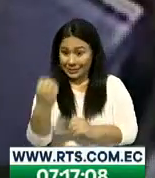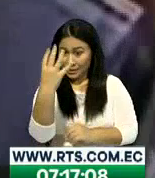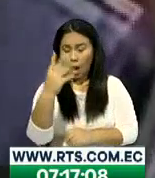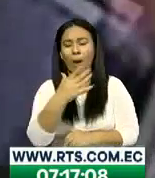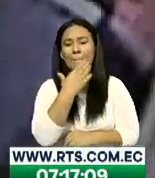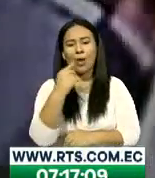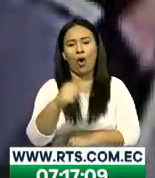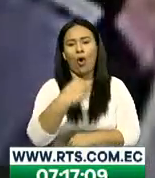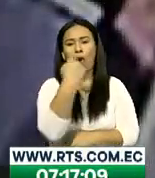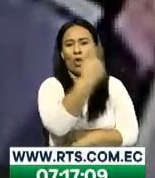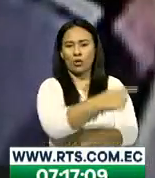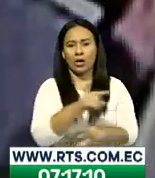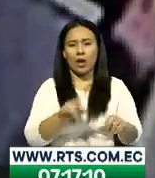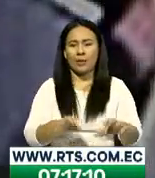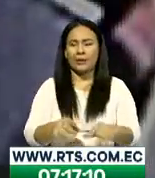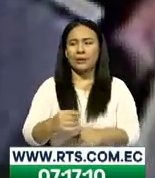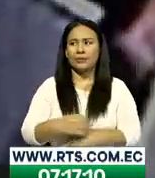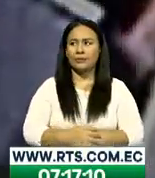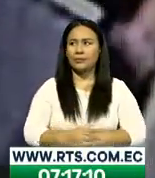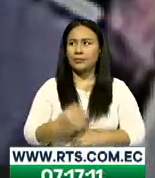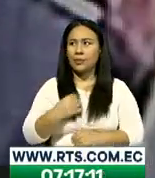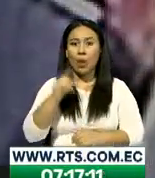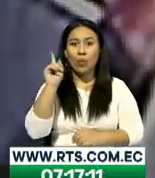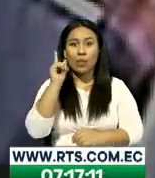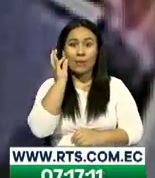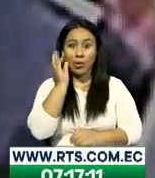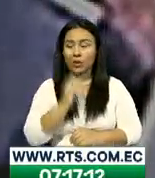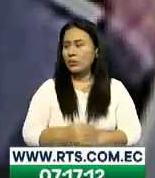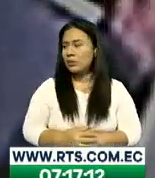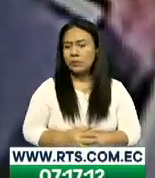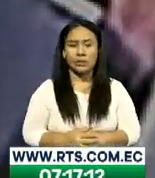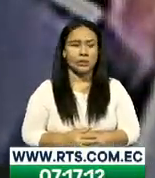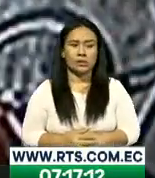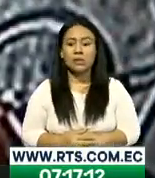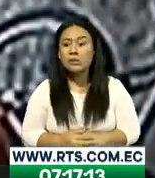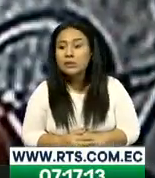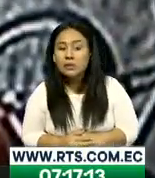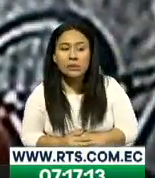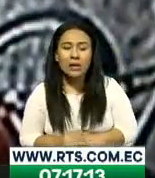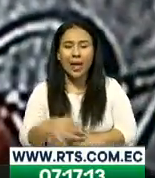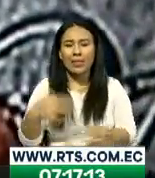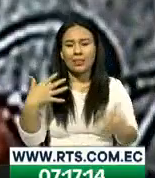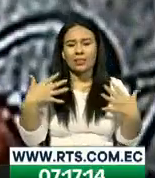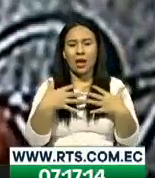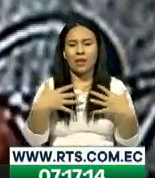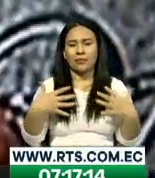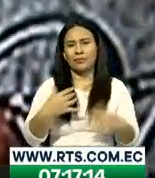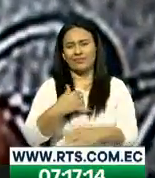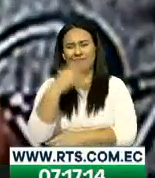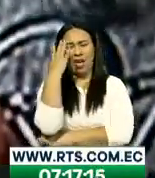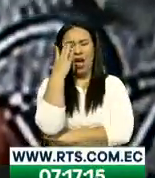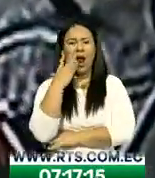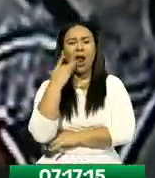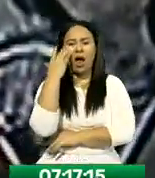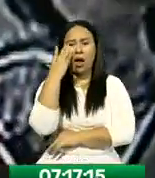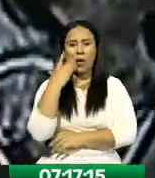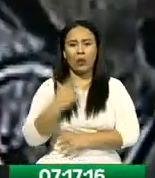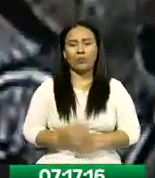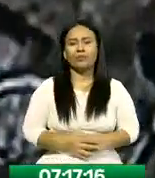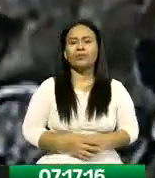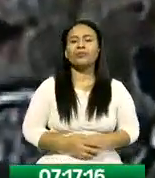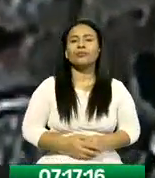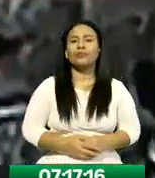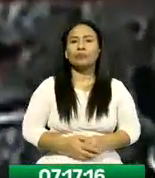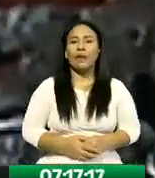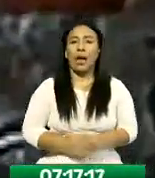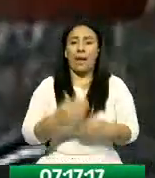coja otra máquina. Estaba así nerviosa, viendo para los lados, para acá, a ver quién mismo había. Ahí ingresaron por acá. Pasaron